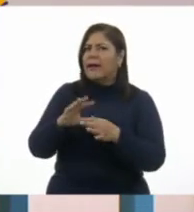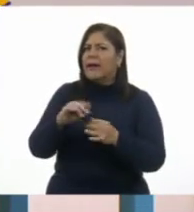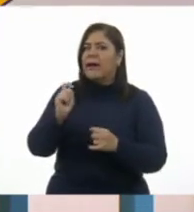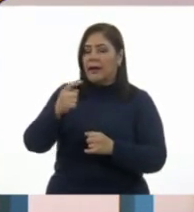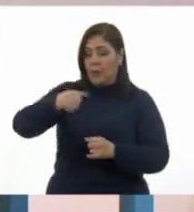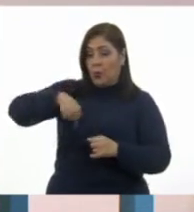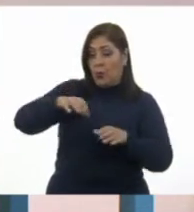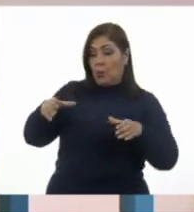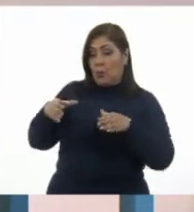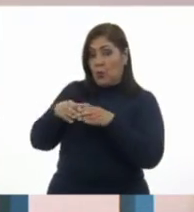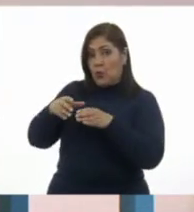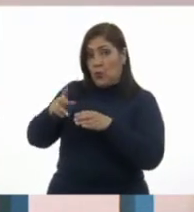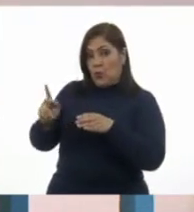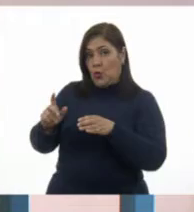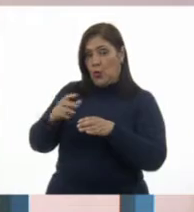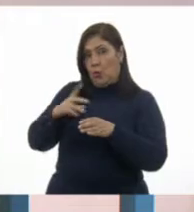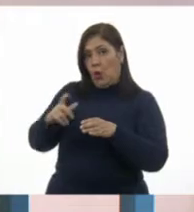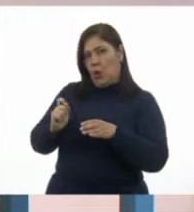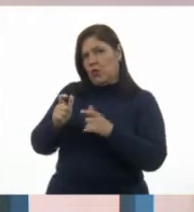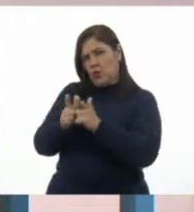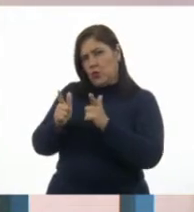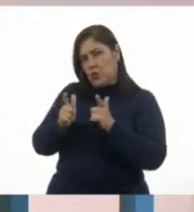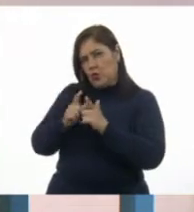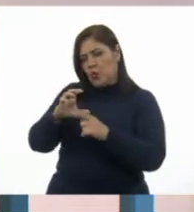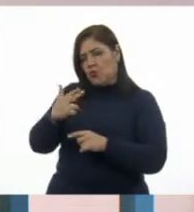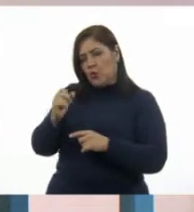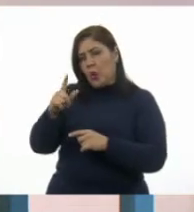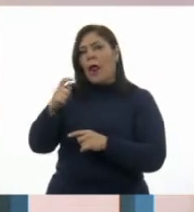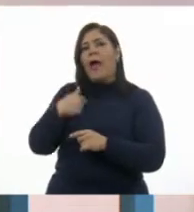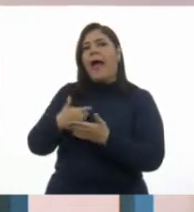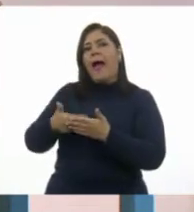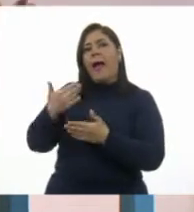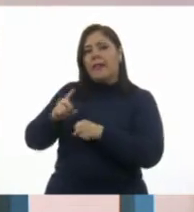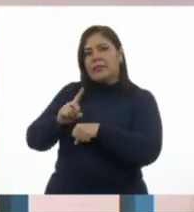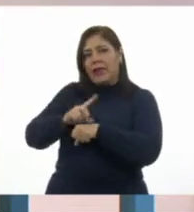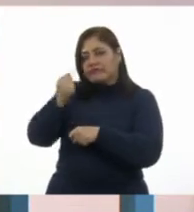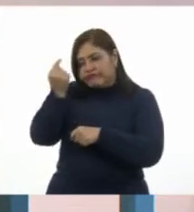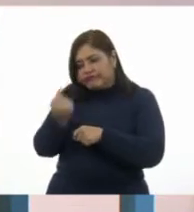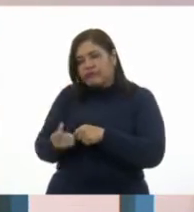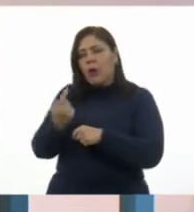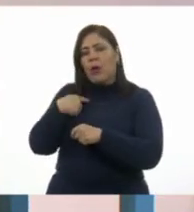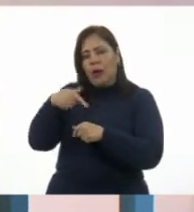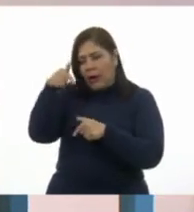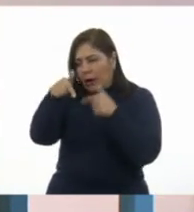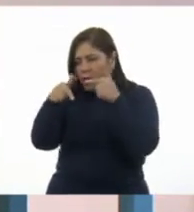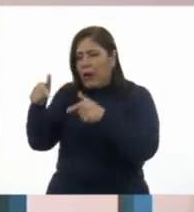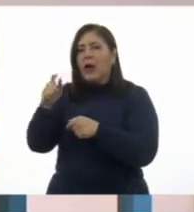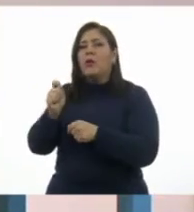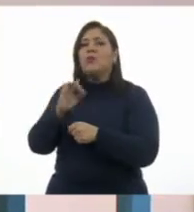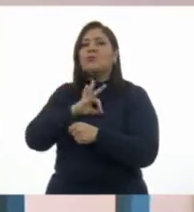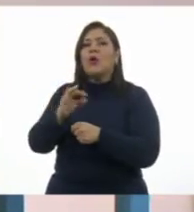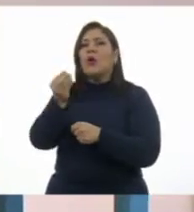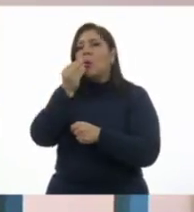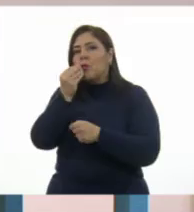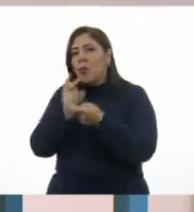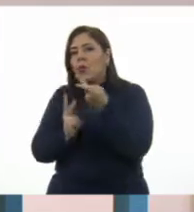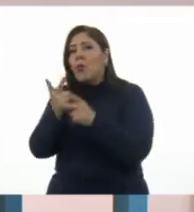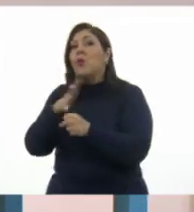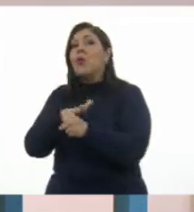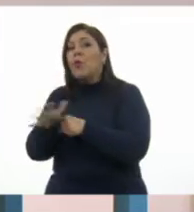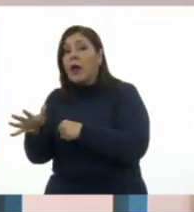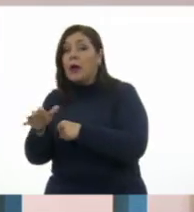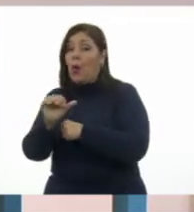los choles, desde pequeños nos enseñan a distinguir cuáles son las plantas que se comen y las que